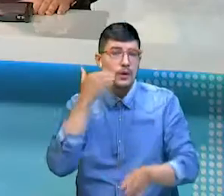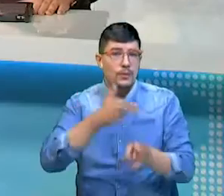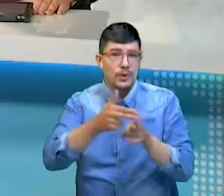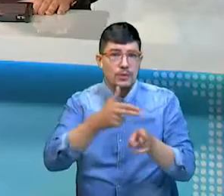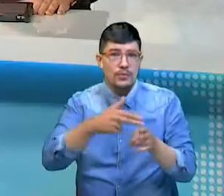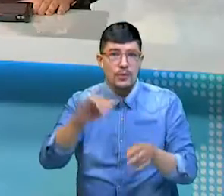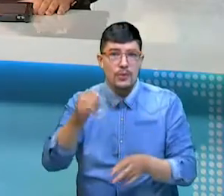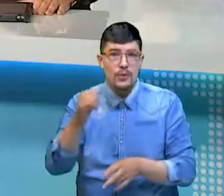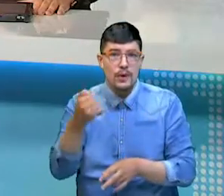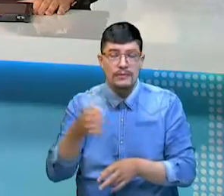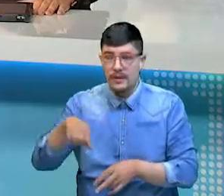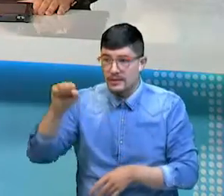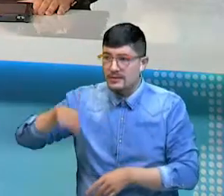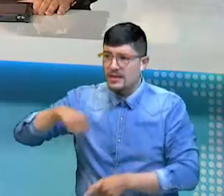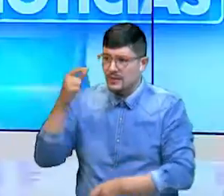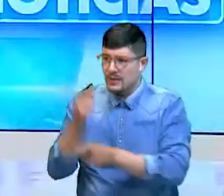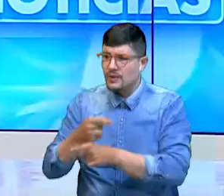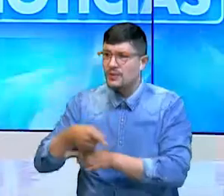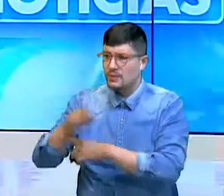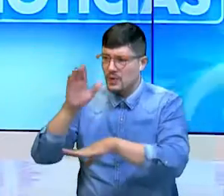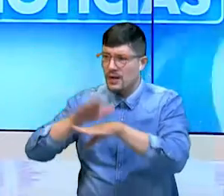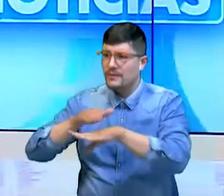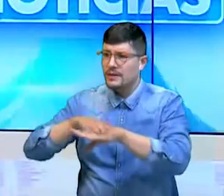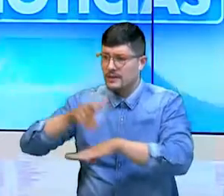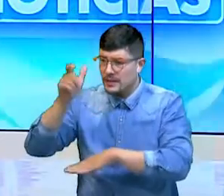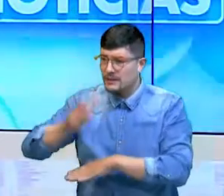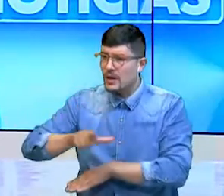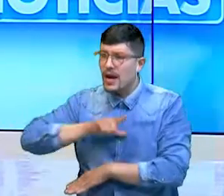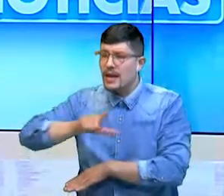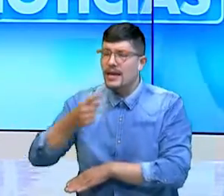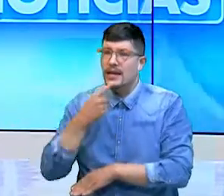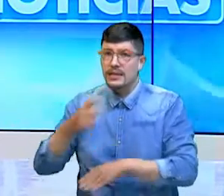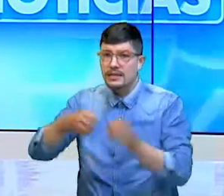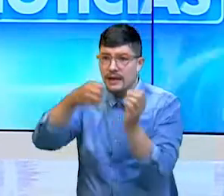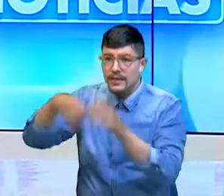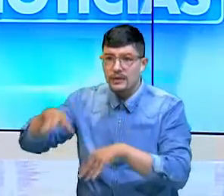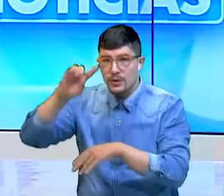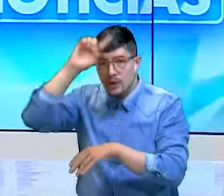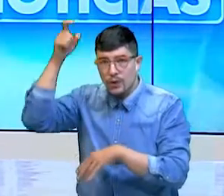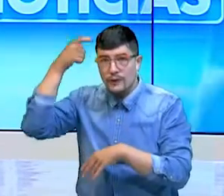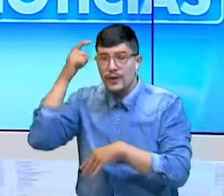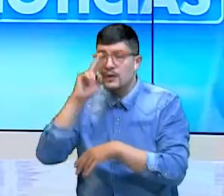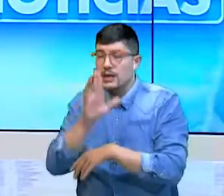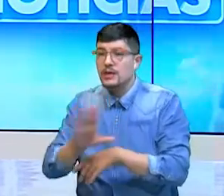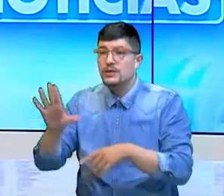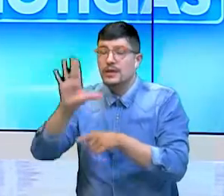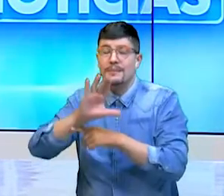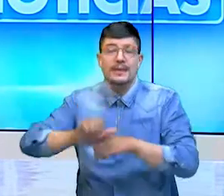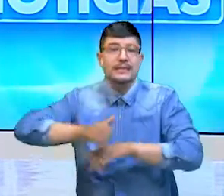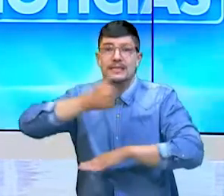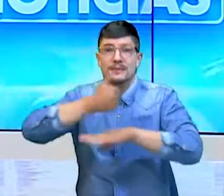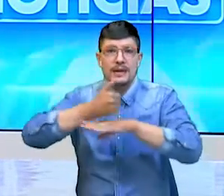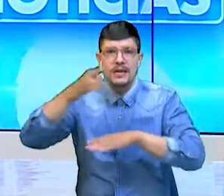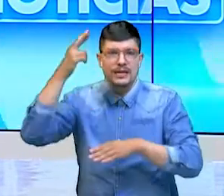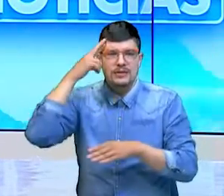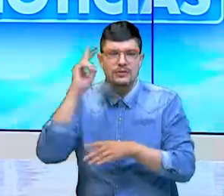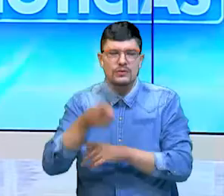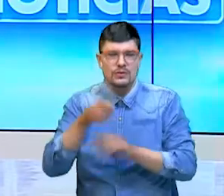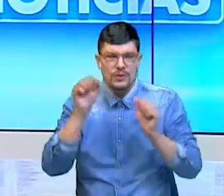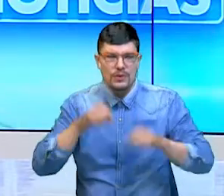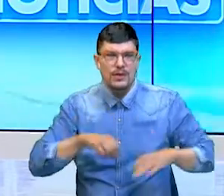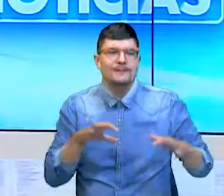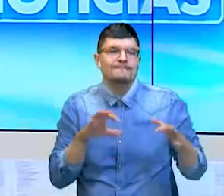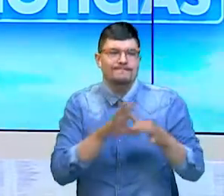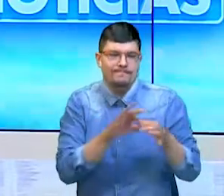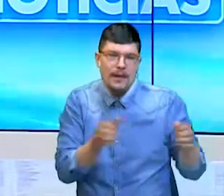así lo anunció precisamente uno de sus líderes, quien manifestó que el abandono del gobierno nacional es el principal motivo para unirse a esta movilización.